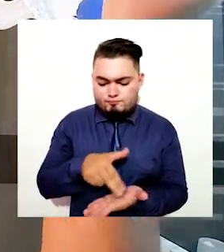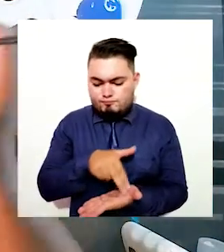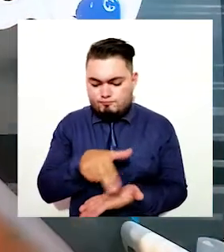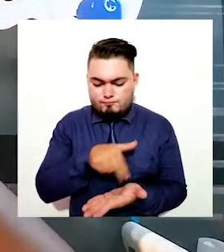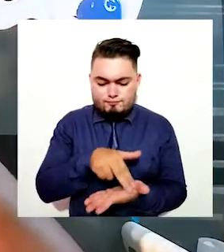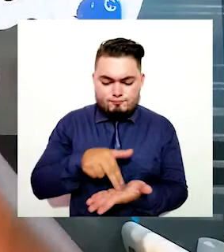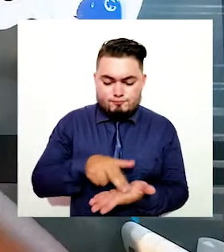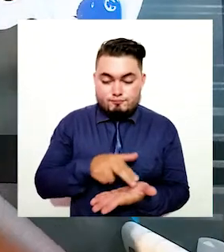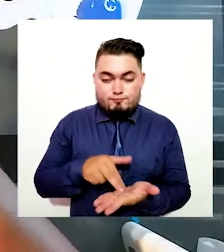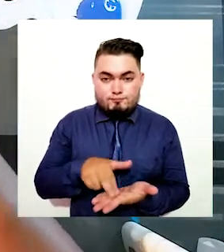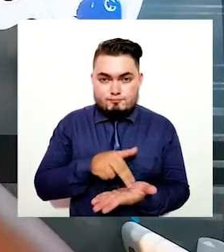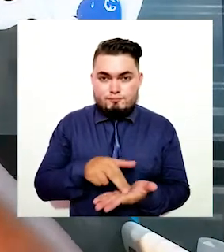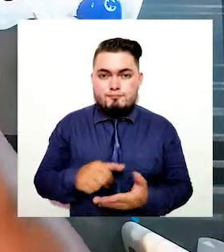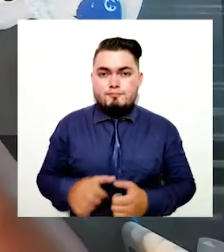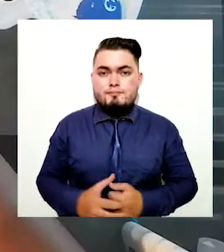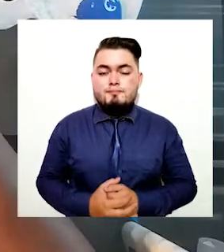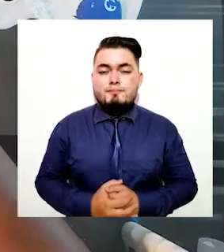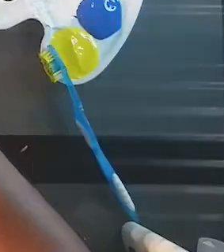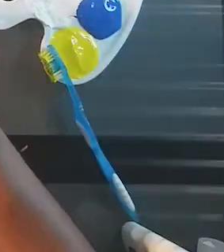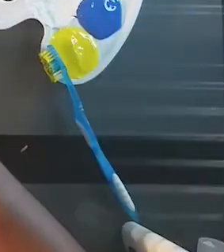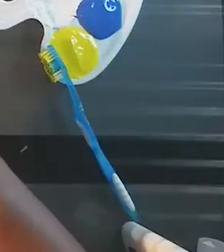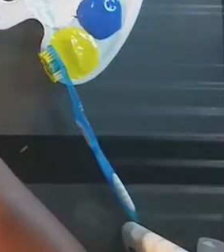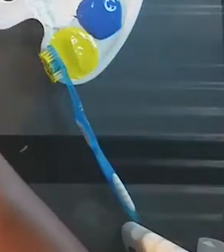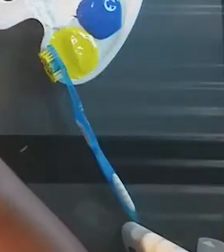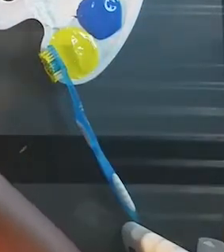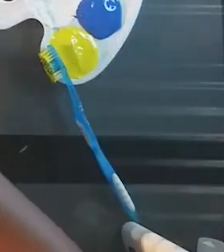segunda técnica experimental.